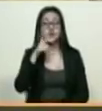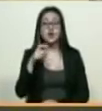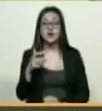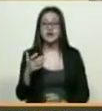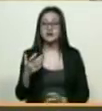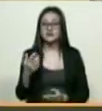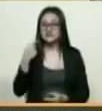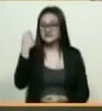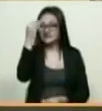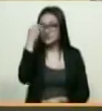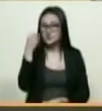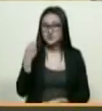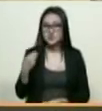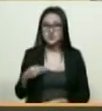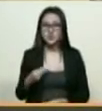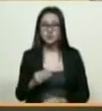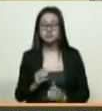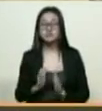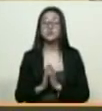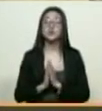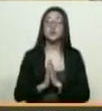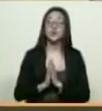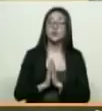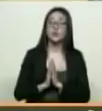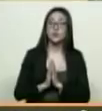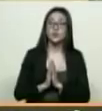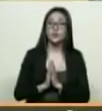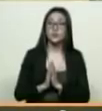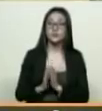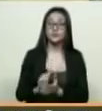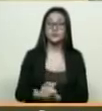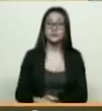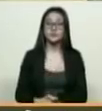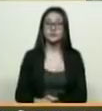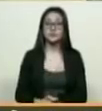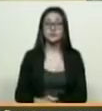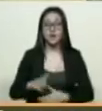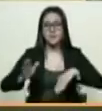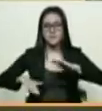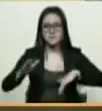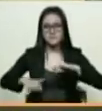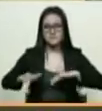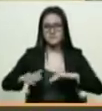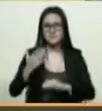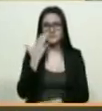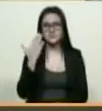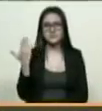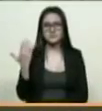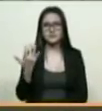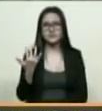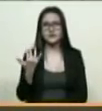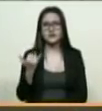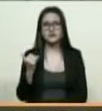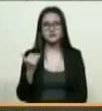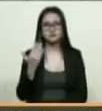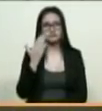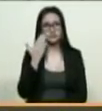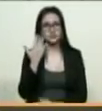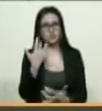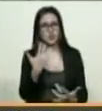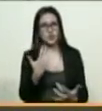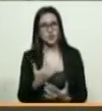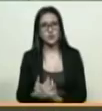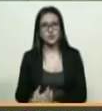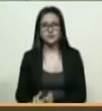los tambores brillantes al son de Vargas, que son expresiones de ese tambor que se hace en la festividad de San Juan Bautista en